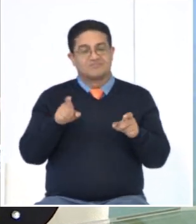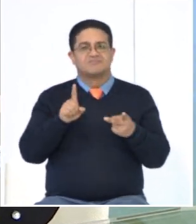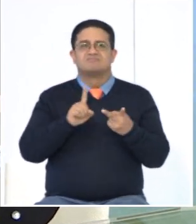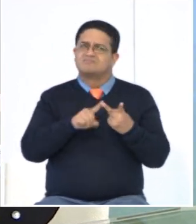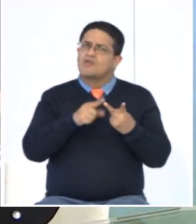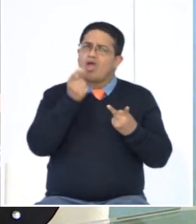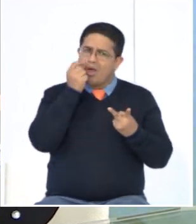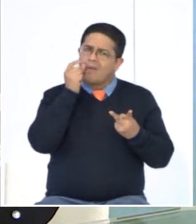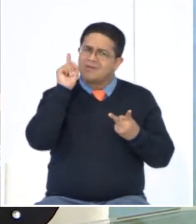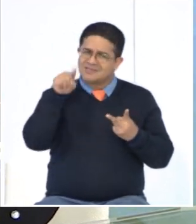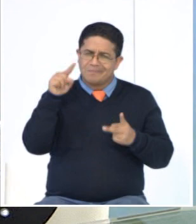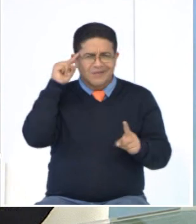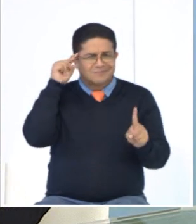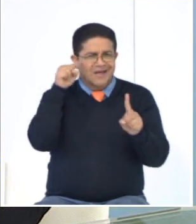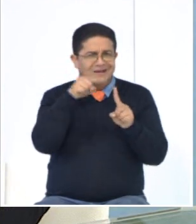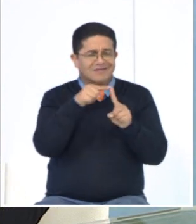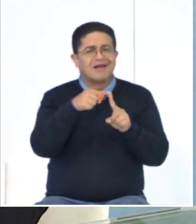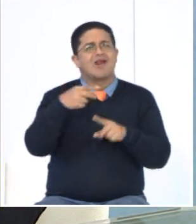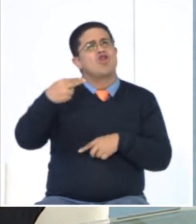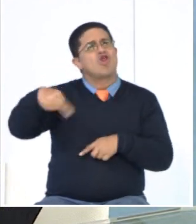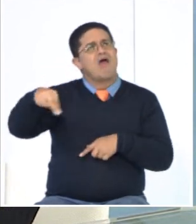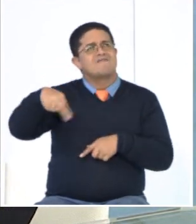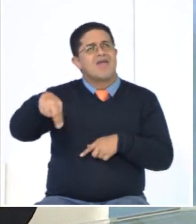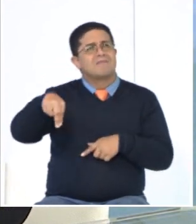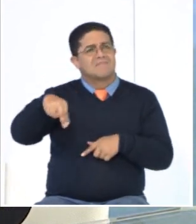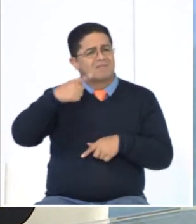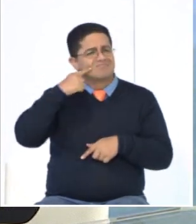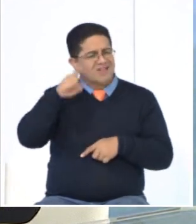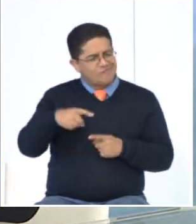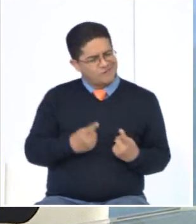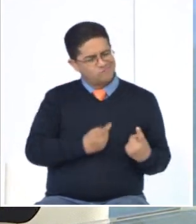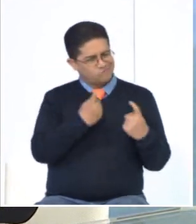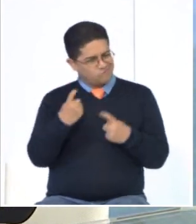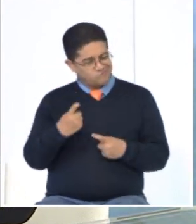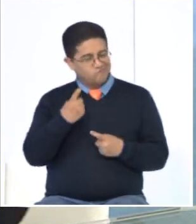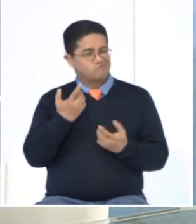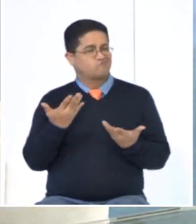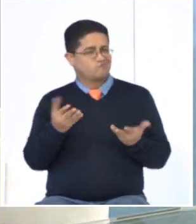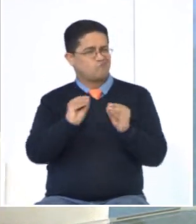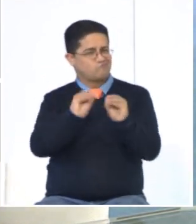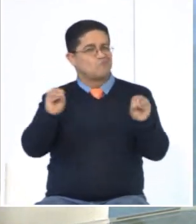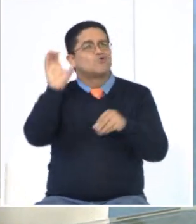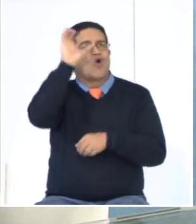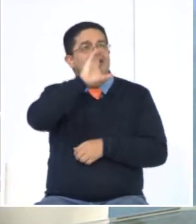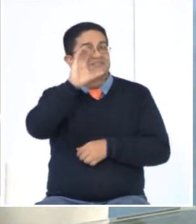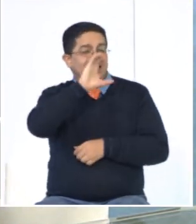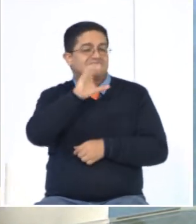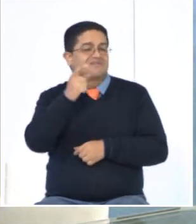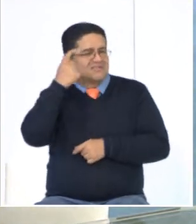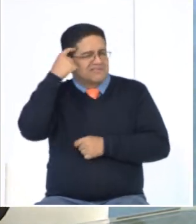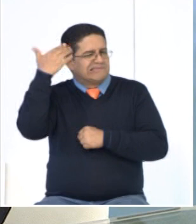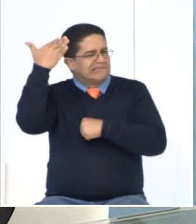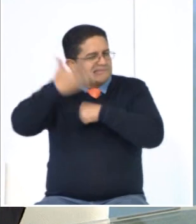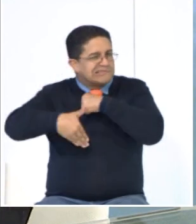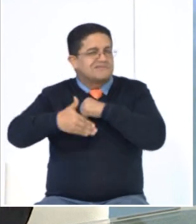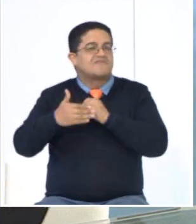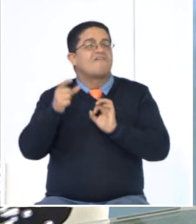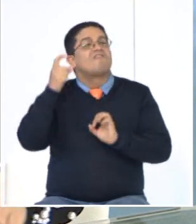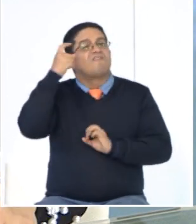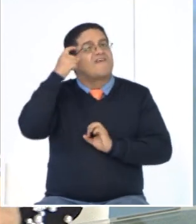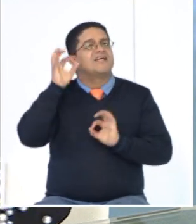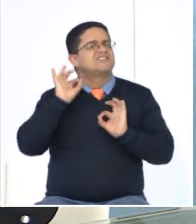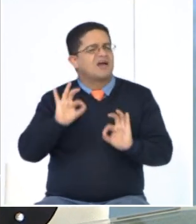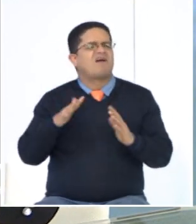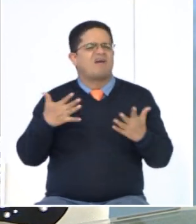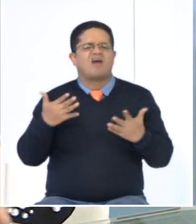caballeros no tomarse como meta hacerse sus estudios en el mes de noviembre, para llamarlo de alguna manera, como tener como una fecha ya establecida?